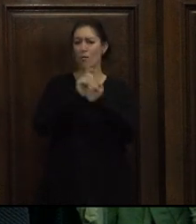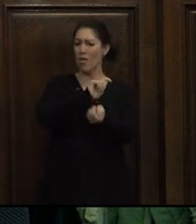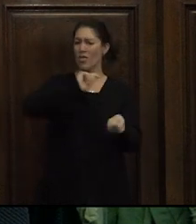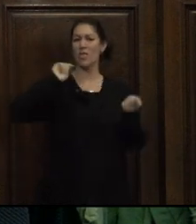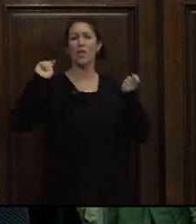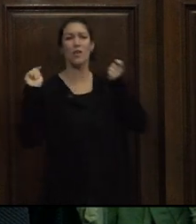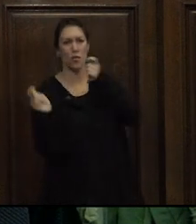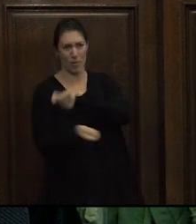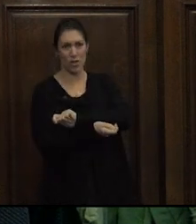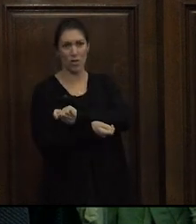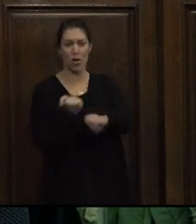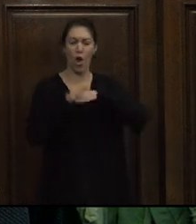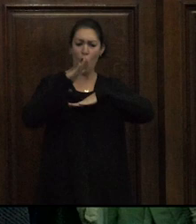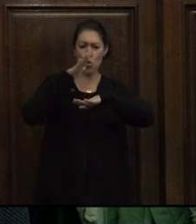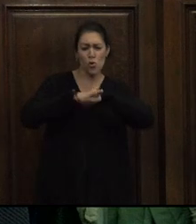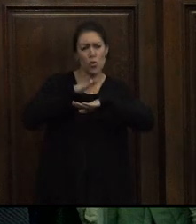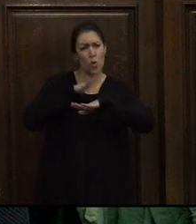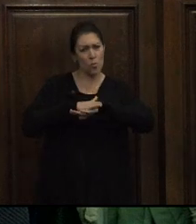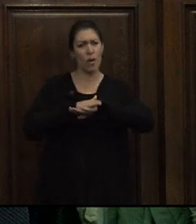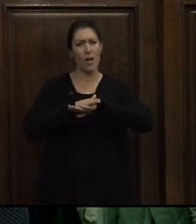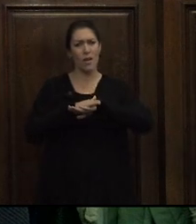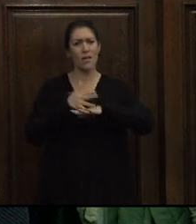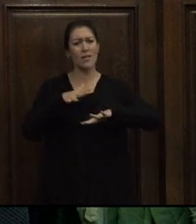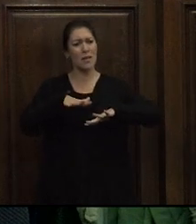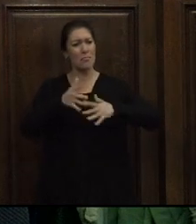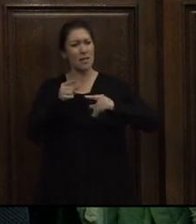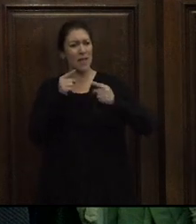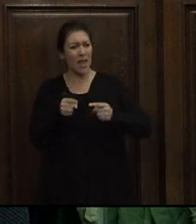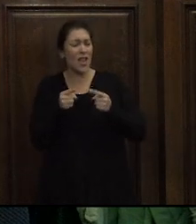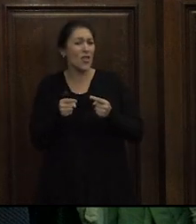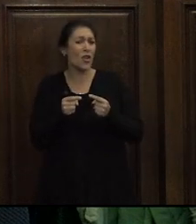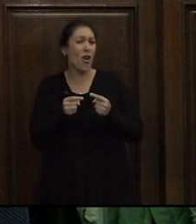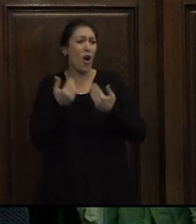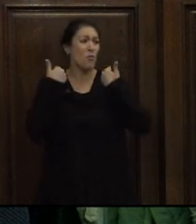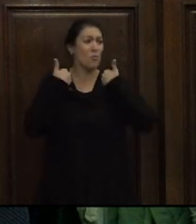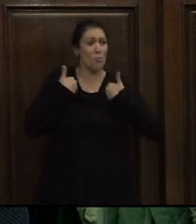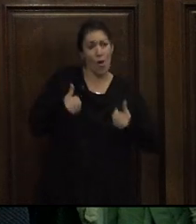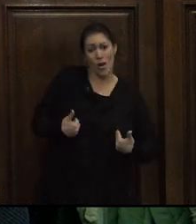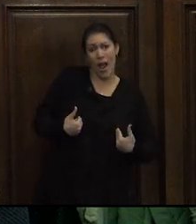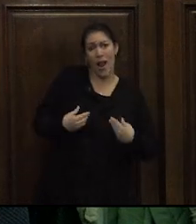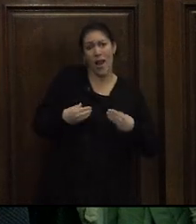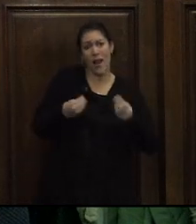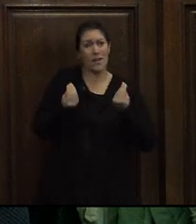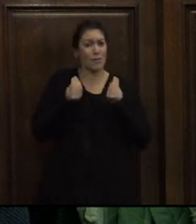la transformación de la culpa, o sea, qué pasa en esto de la transformación del suelo moral,